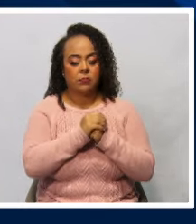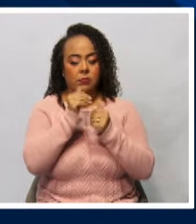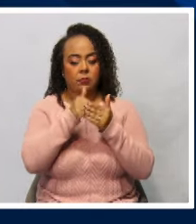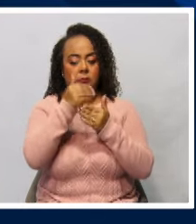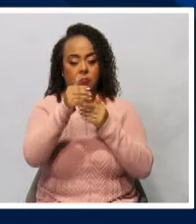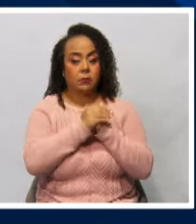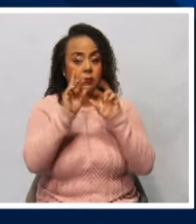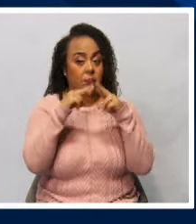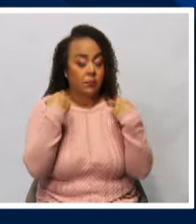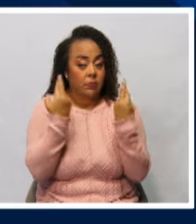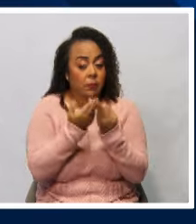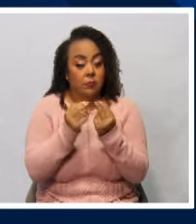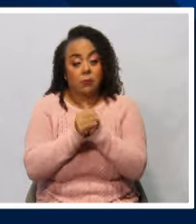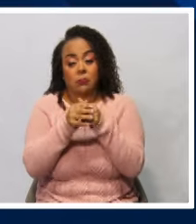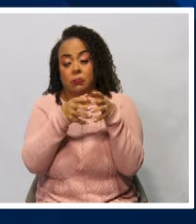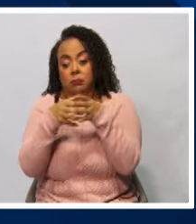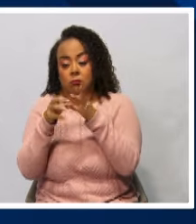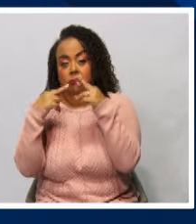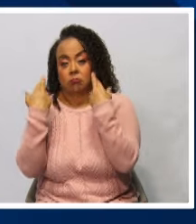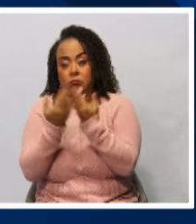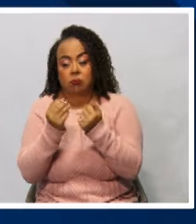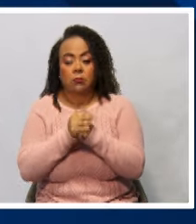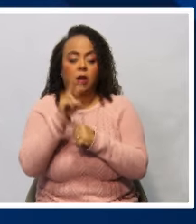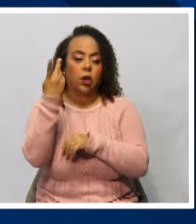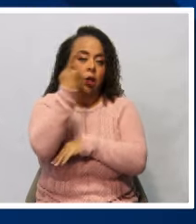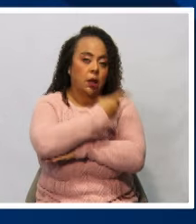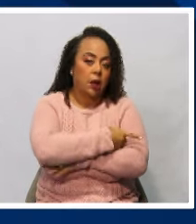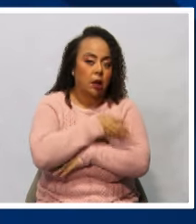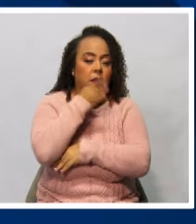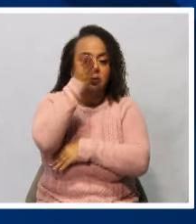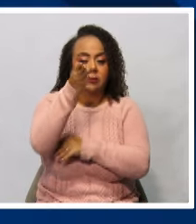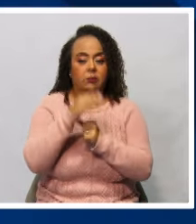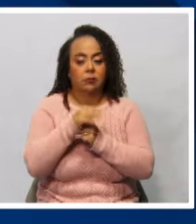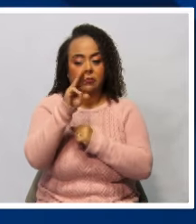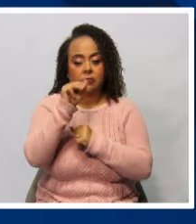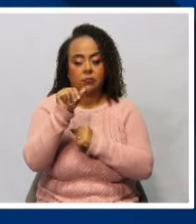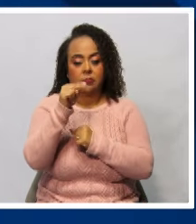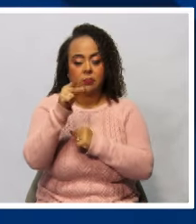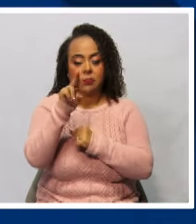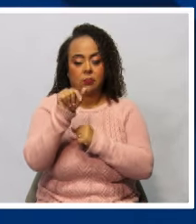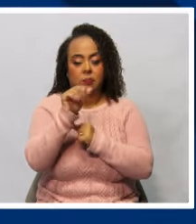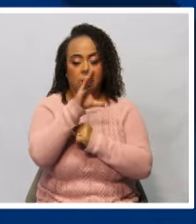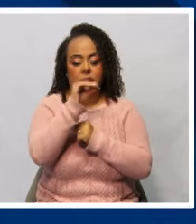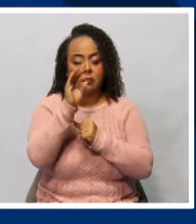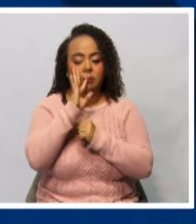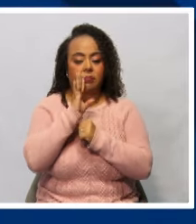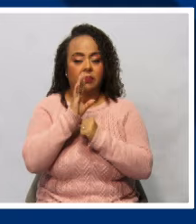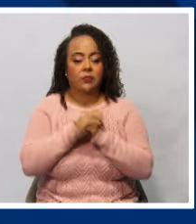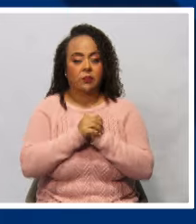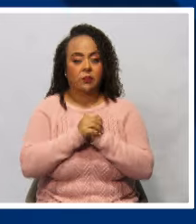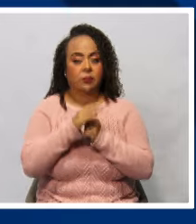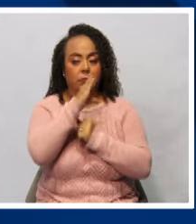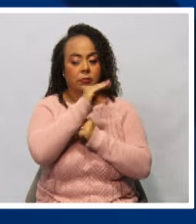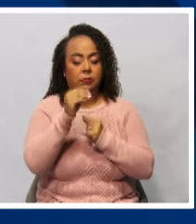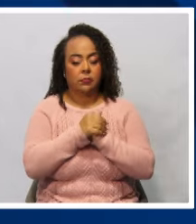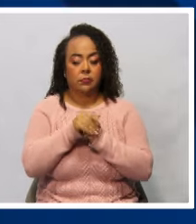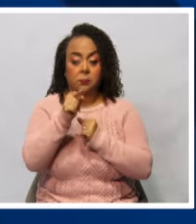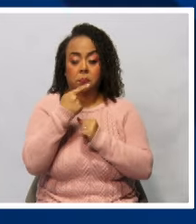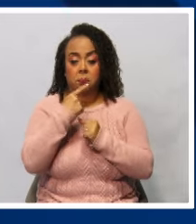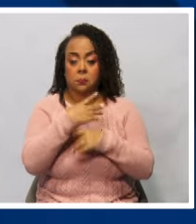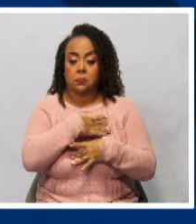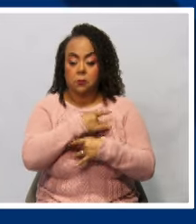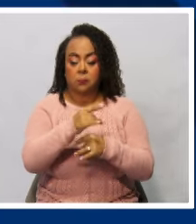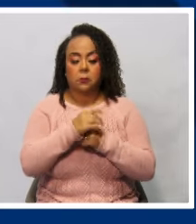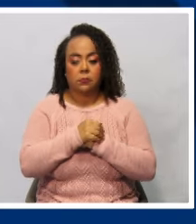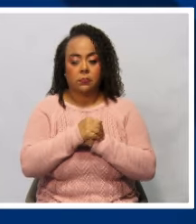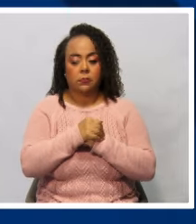con durante 2 días allá en Managua, y conversamos, y se mostró muy interesado. De hecho,